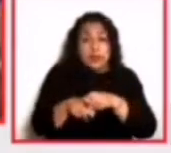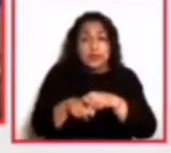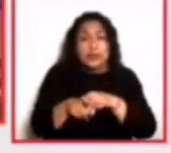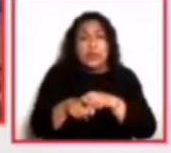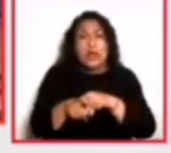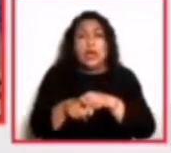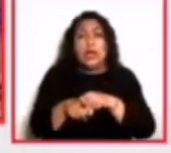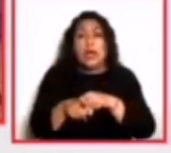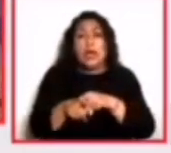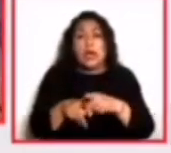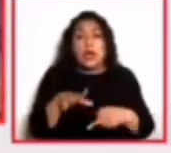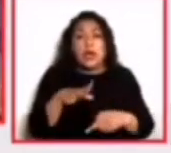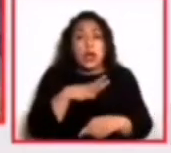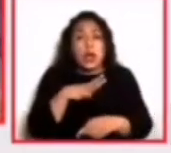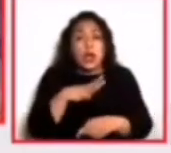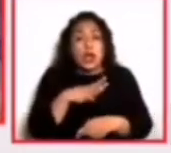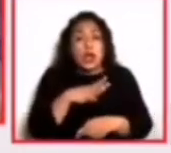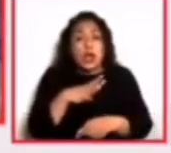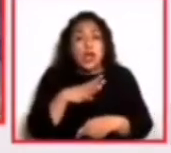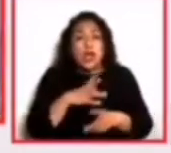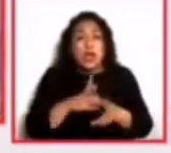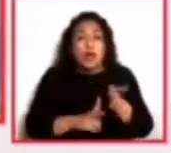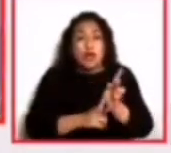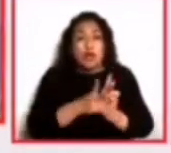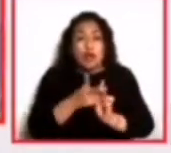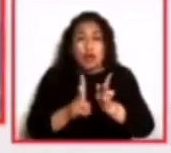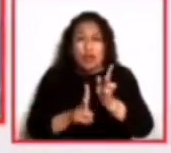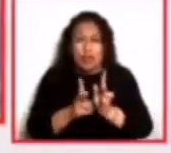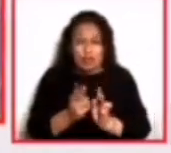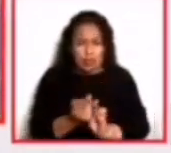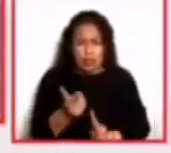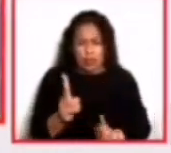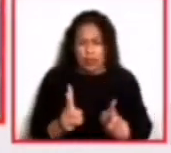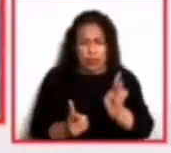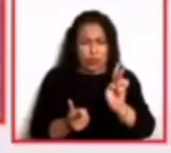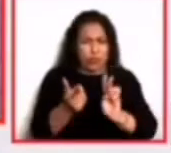a brotar flora parásita